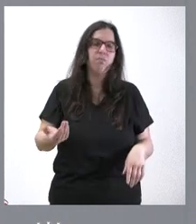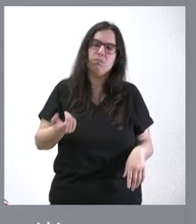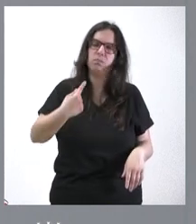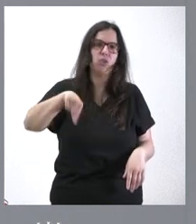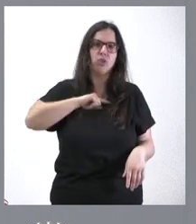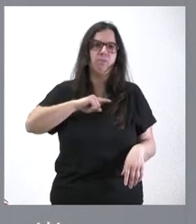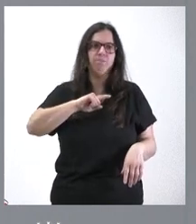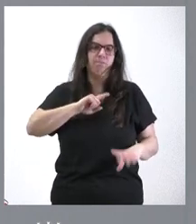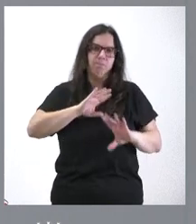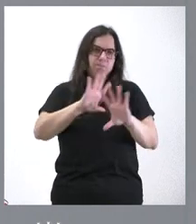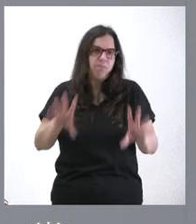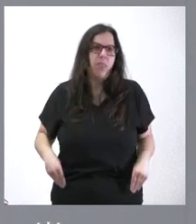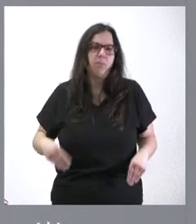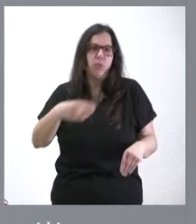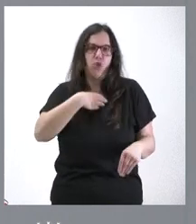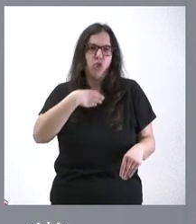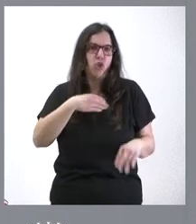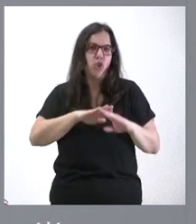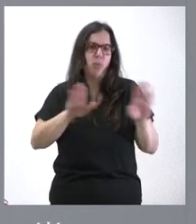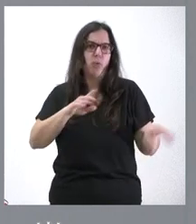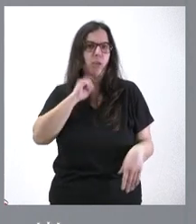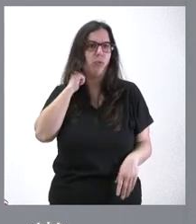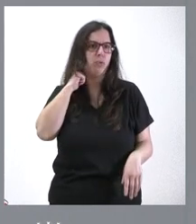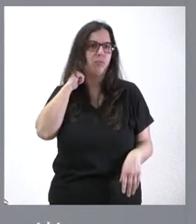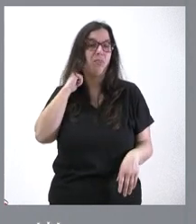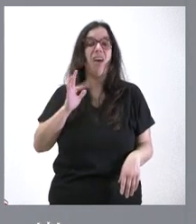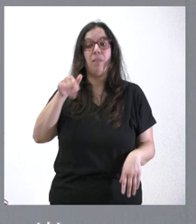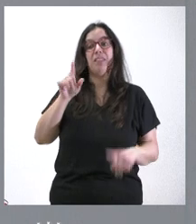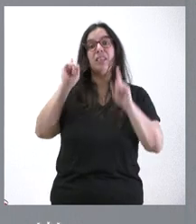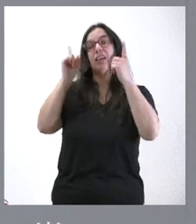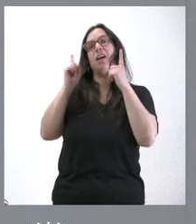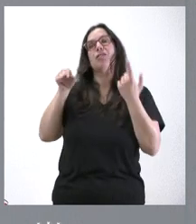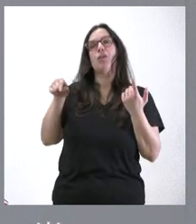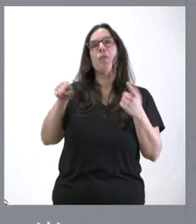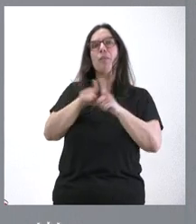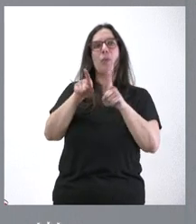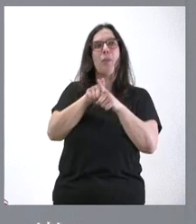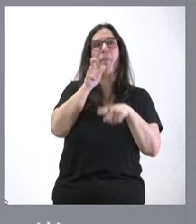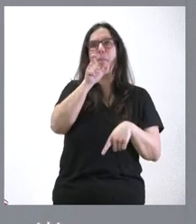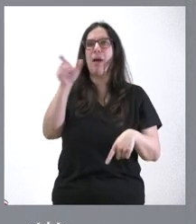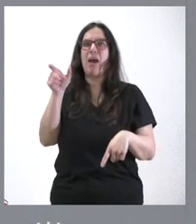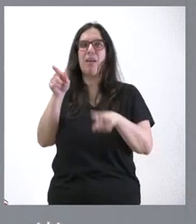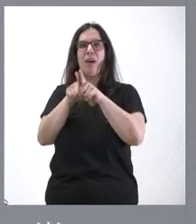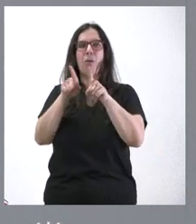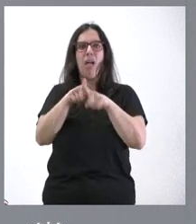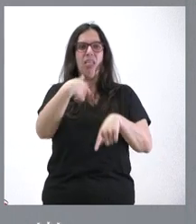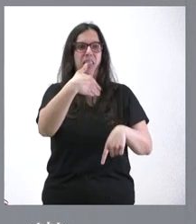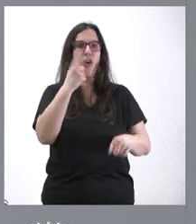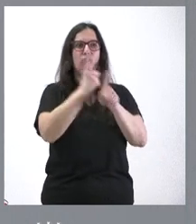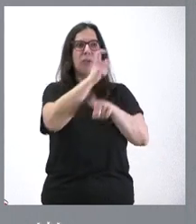no lo podemos aceptar empleando además en este caso términos que resultan peyorativos hacia nuestros